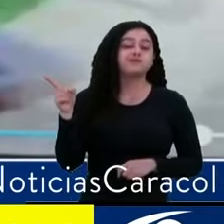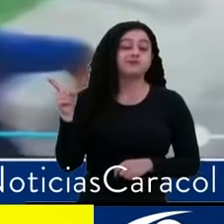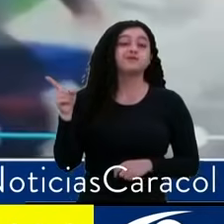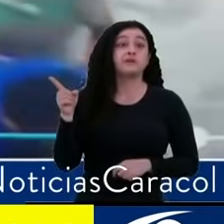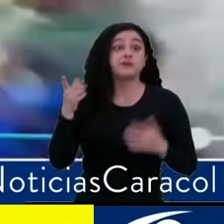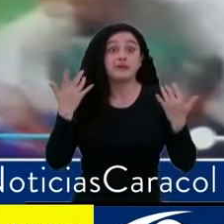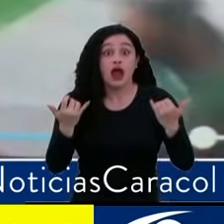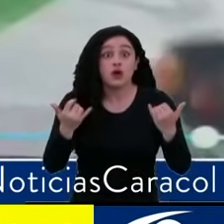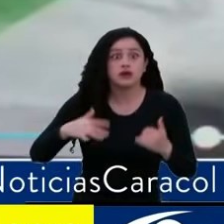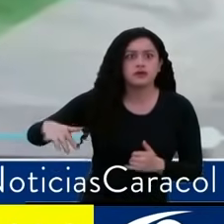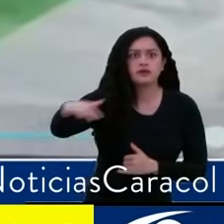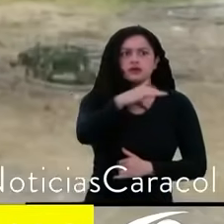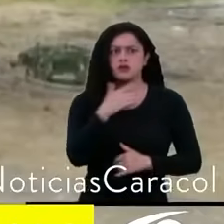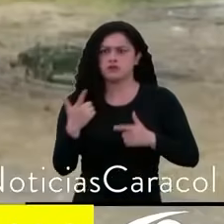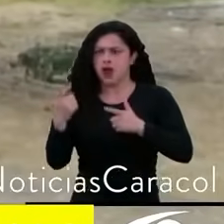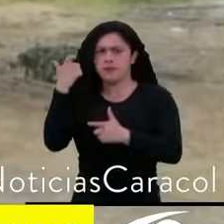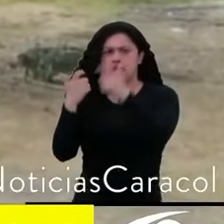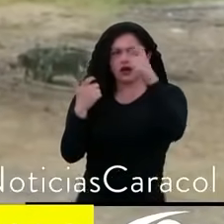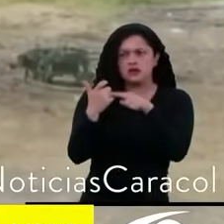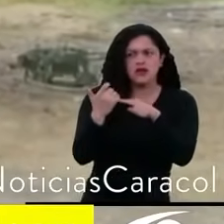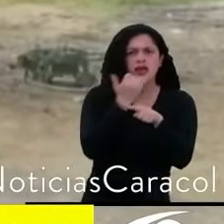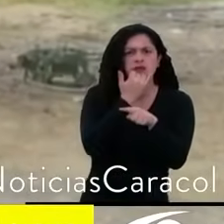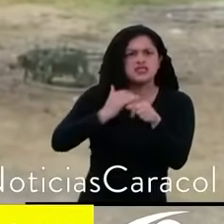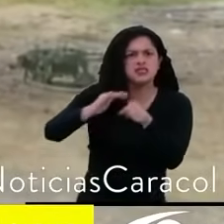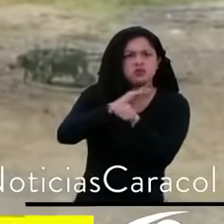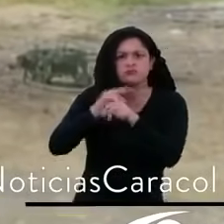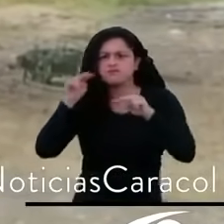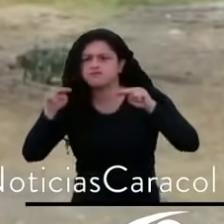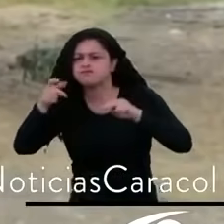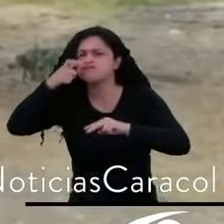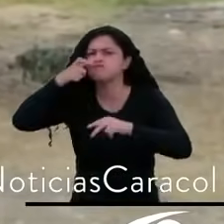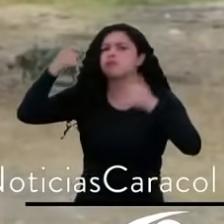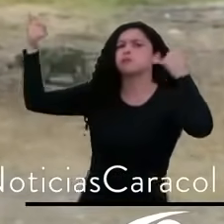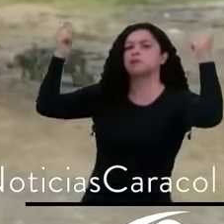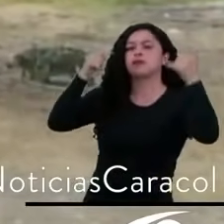tratan de seguir el rastro de estos sicarios con la prueba que tienen en este video.